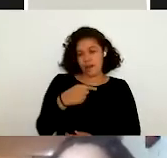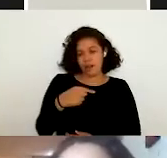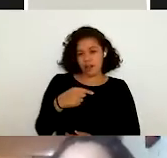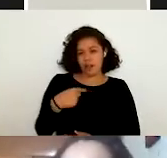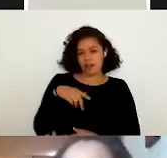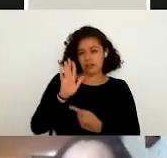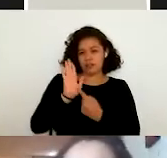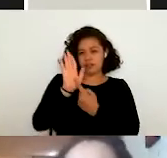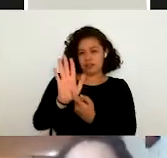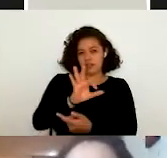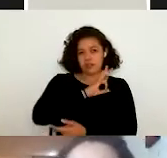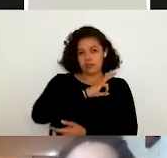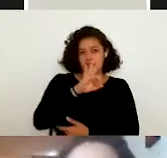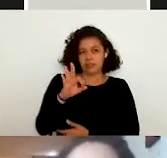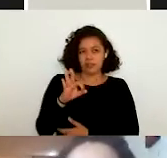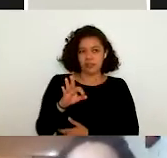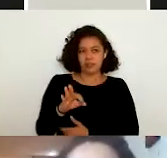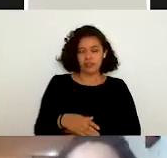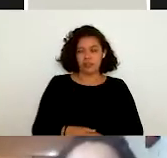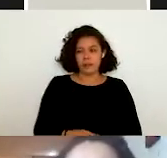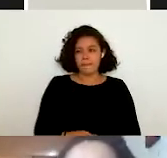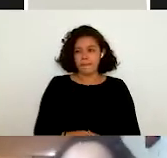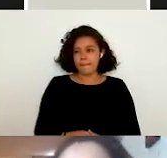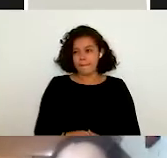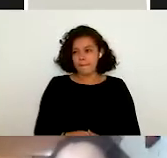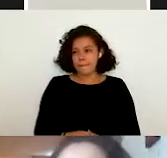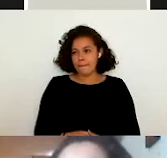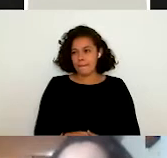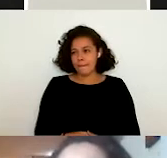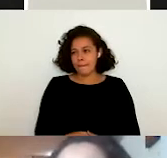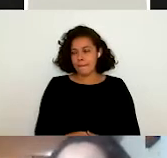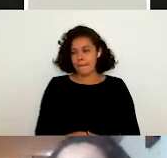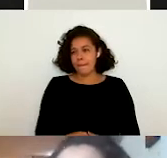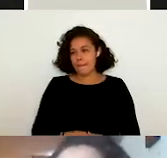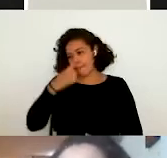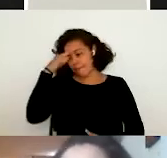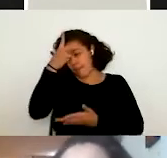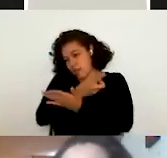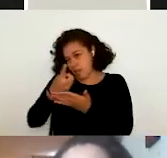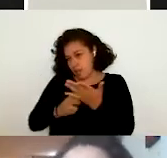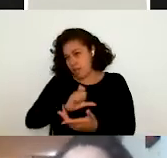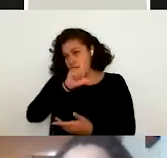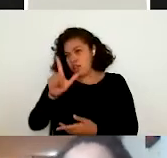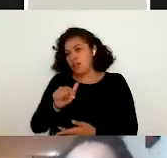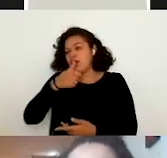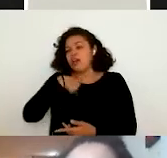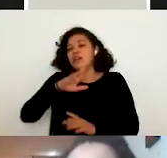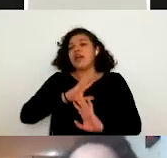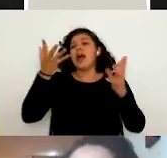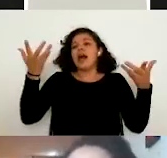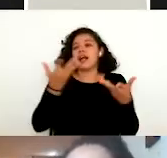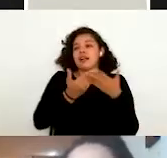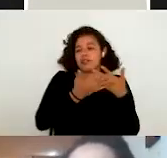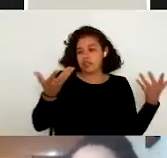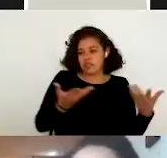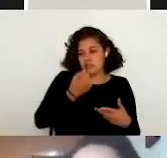presentarlo, para poder, como tal, diseñarlo y llegar a la parte de la ejecución. Entonces, con